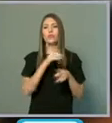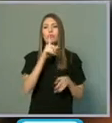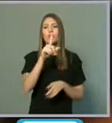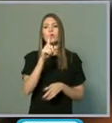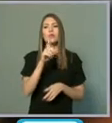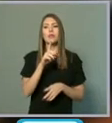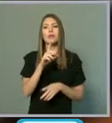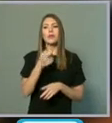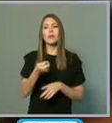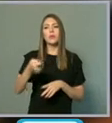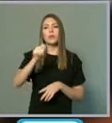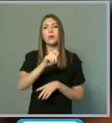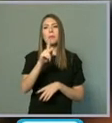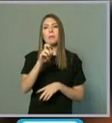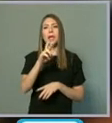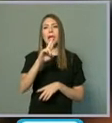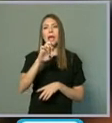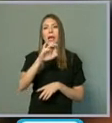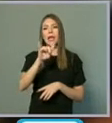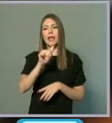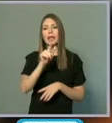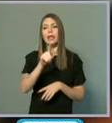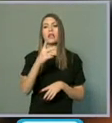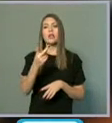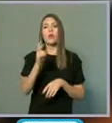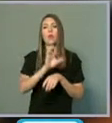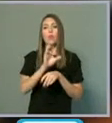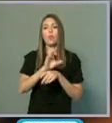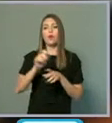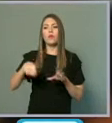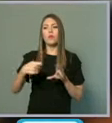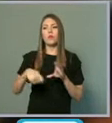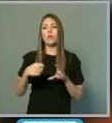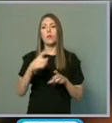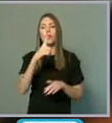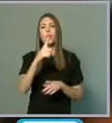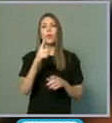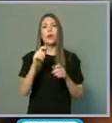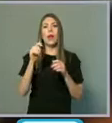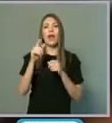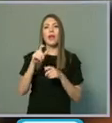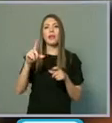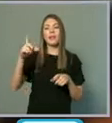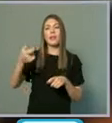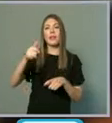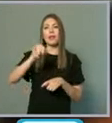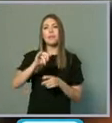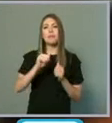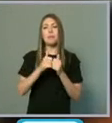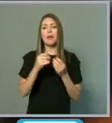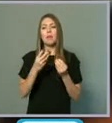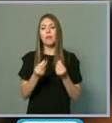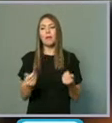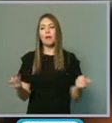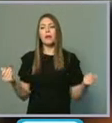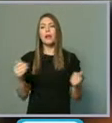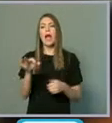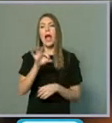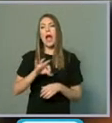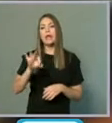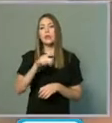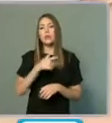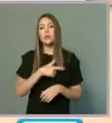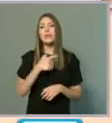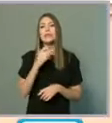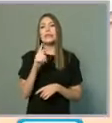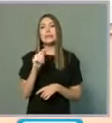también finamente picado. 2 huevos ligeramente batidos, Una taza de pan molido. aceite al gusto. La chale y pimienta al gusto. Eso